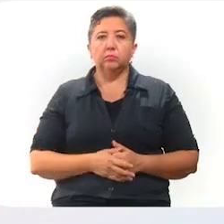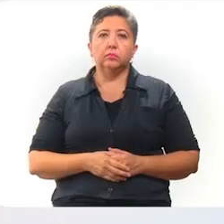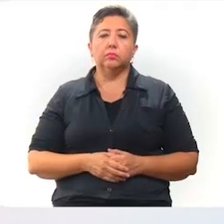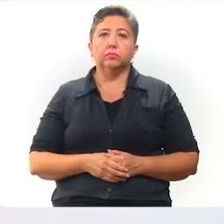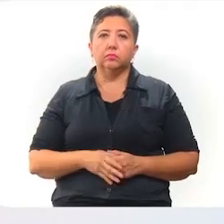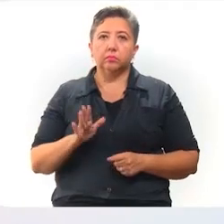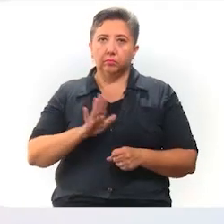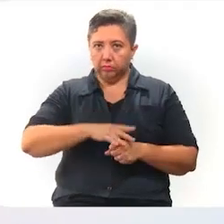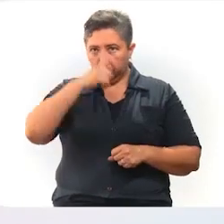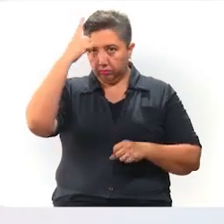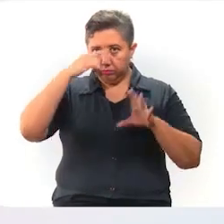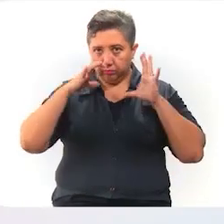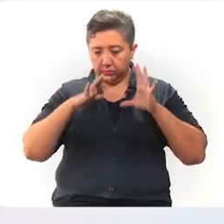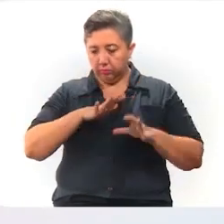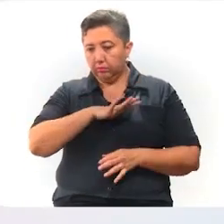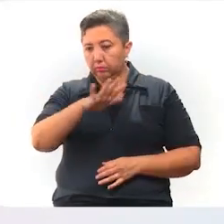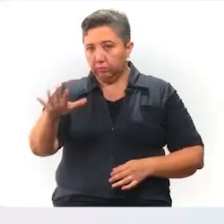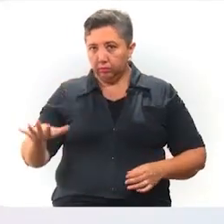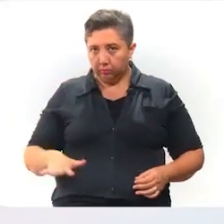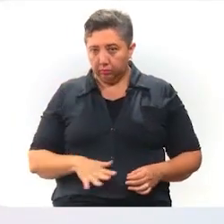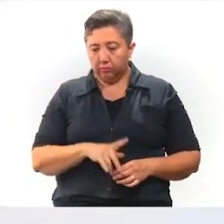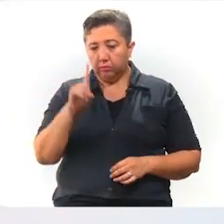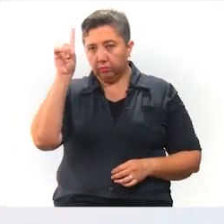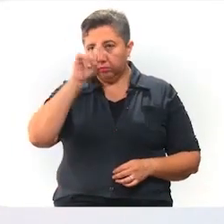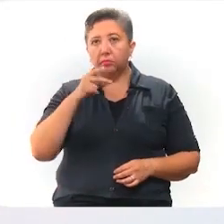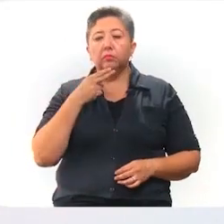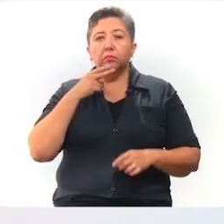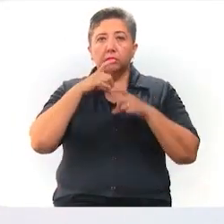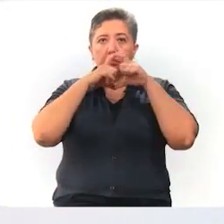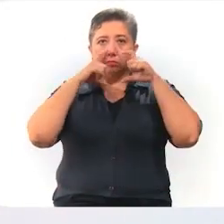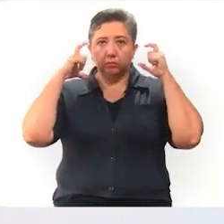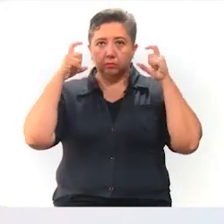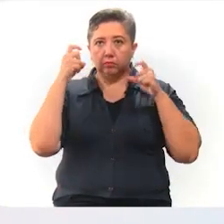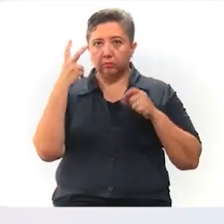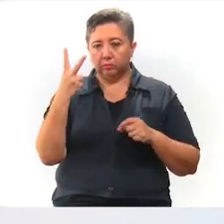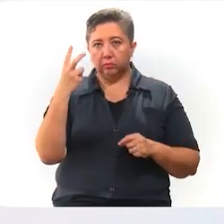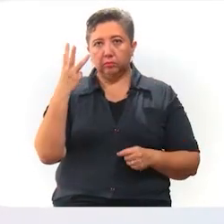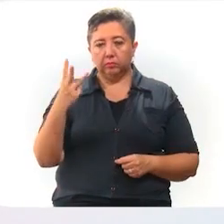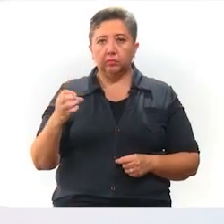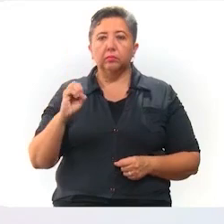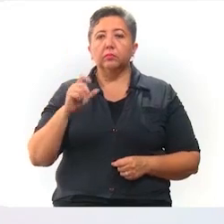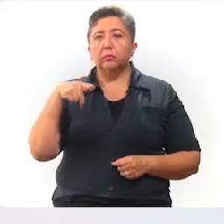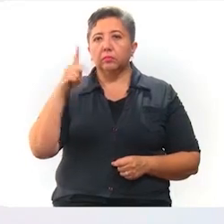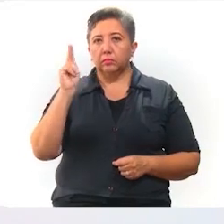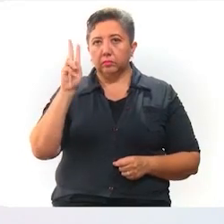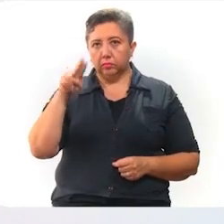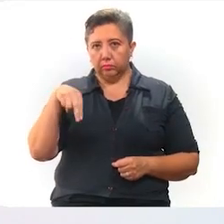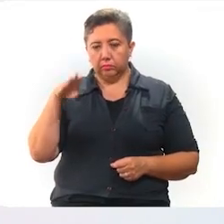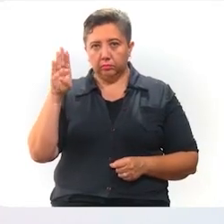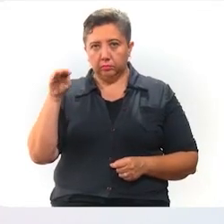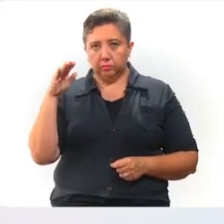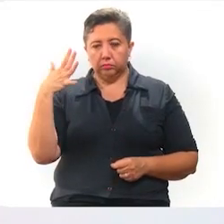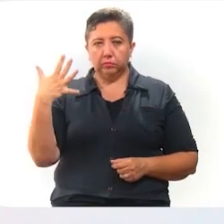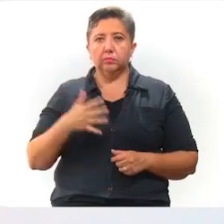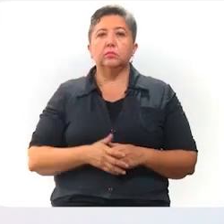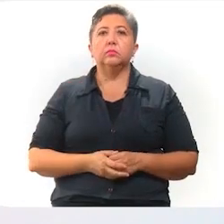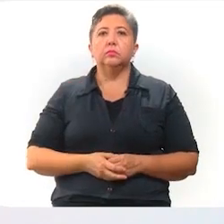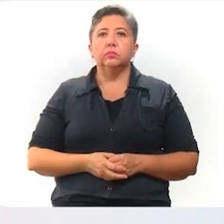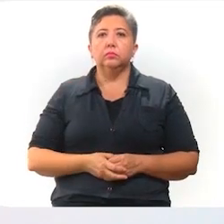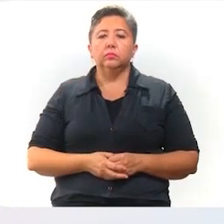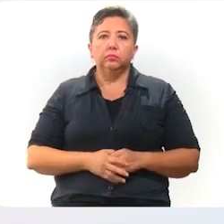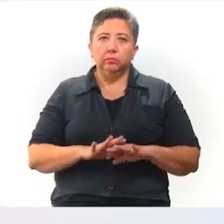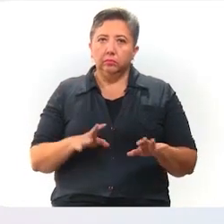Omicron. Por lo que para protegernos entre todos, se sugiere el uso de cubrebocas de 2 capas, tricapa o de uso grado médico como el